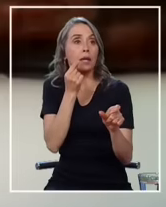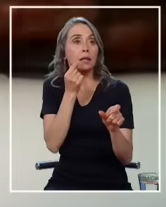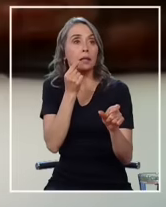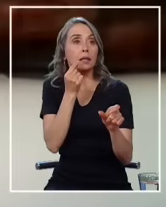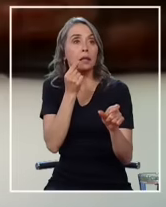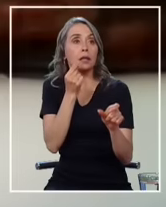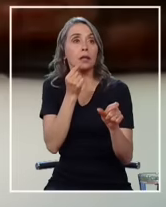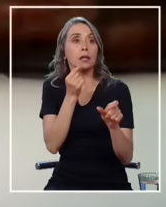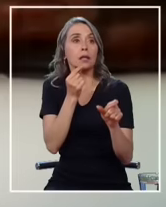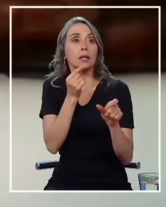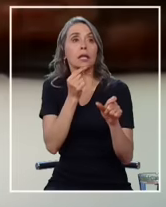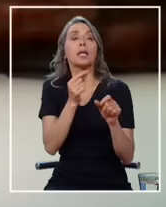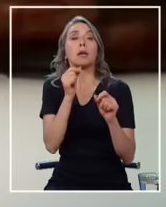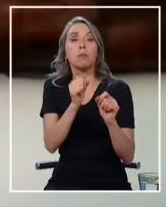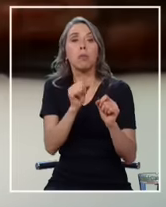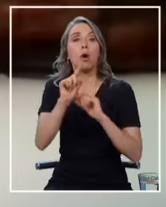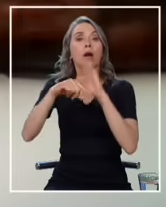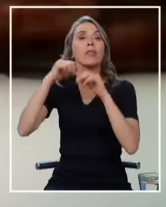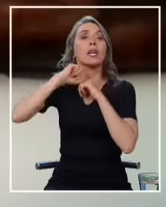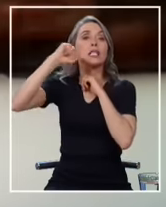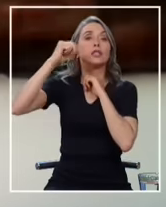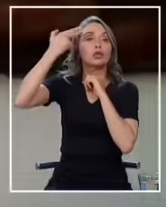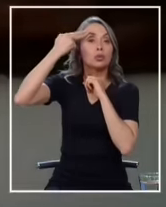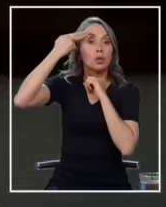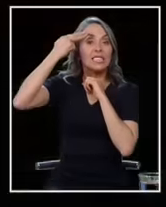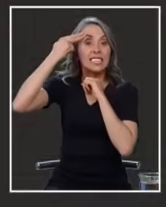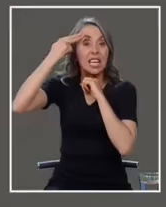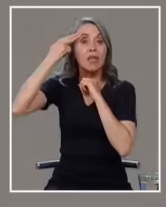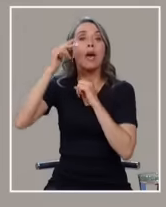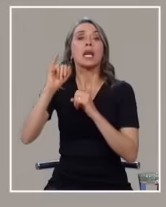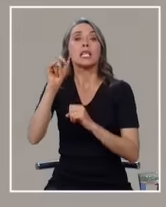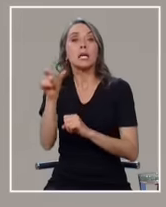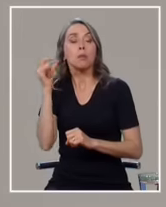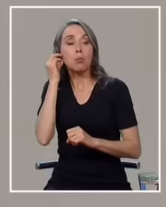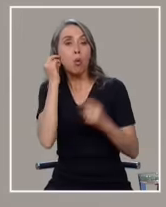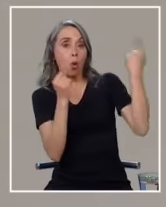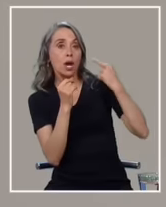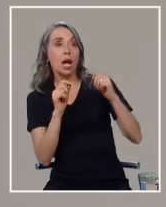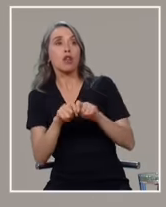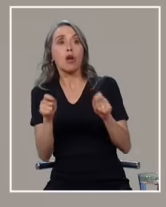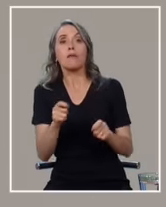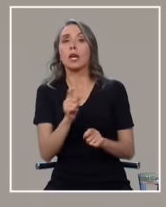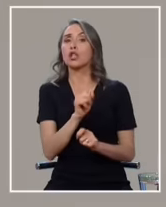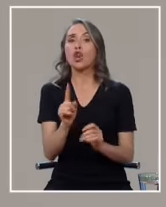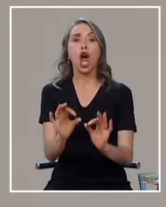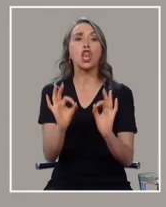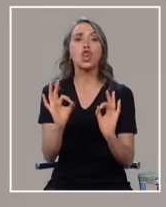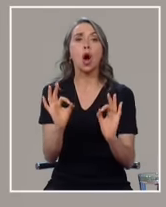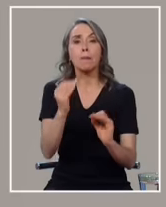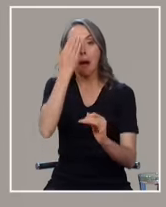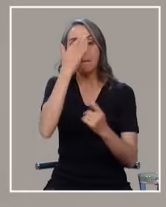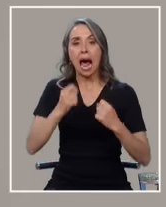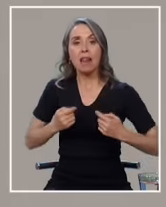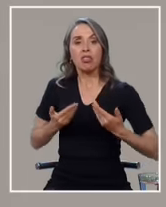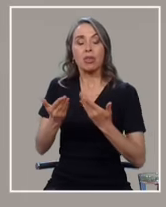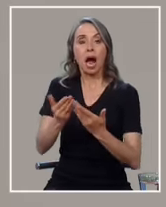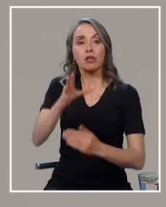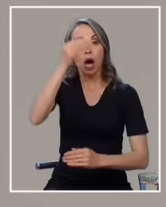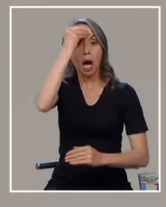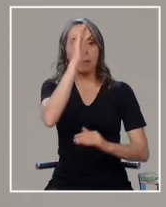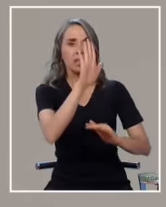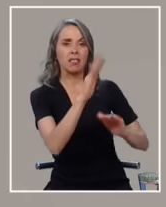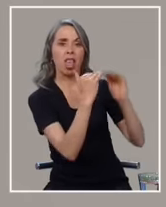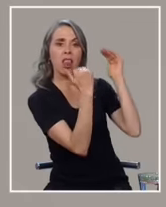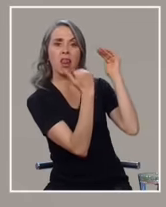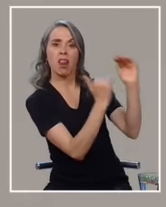la prevalencia de ideación suicida y en las mujeres se duplica. Dejemos de normalizar los malos tratos, aprendamos a poner